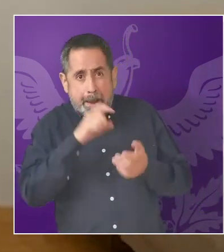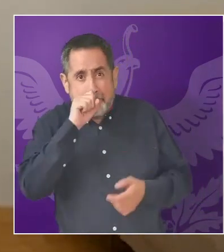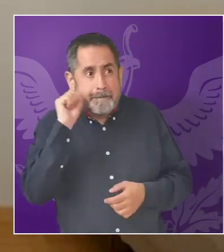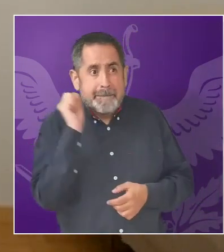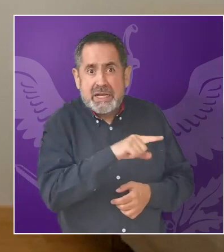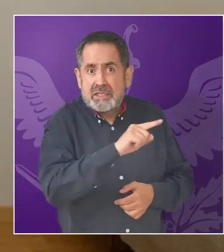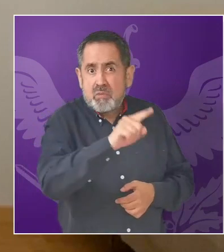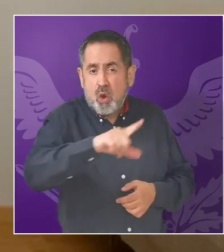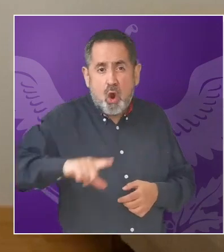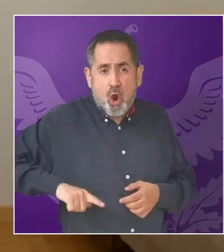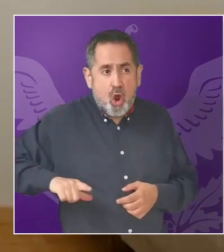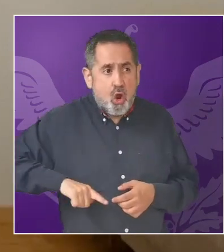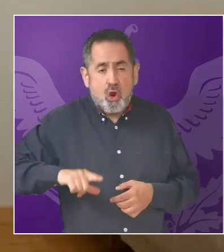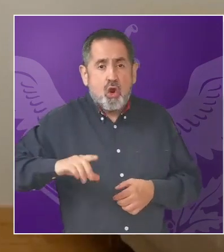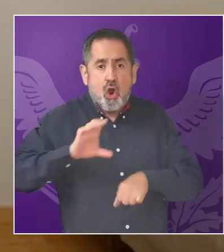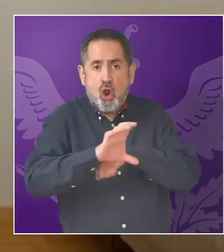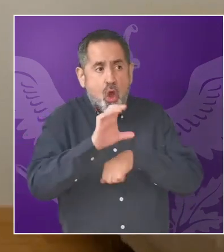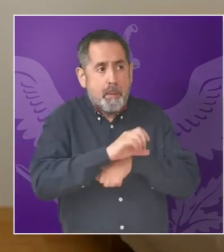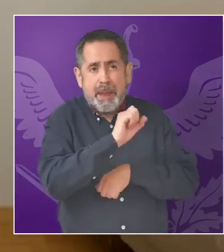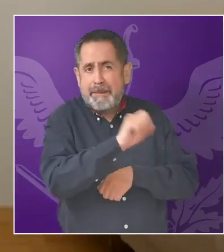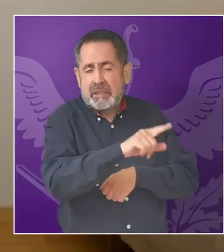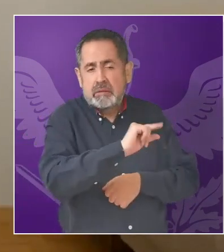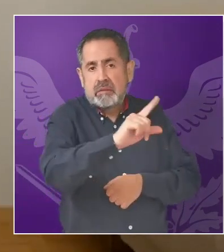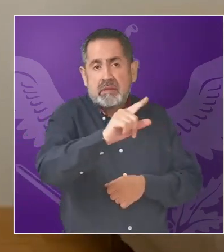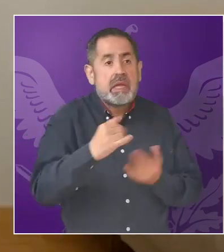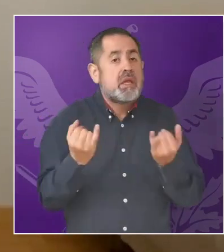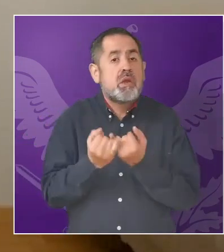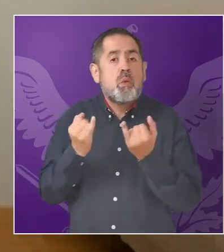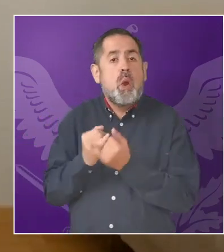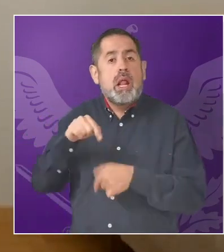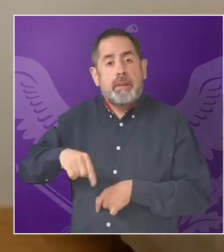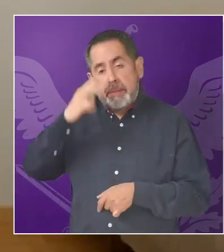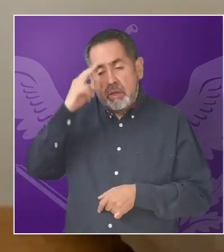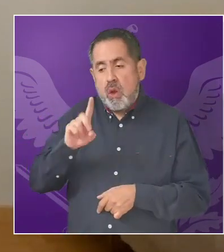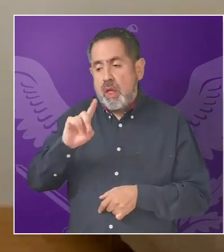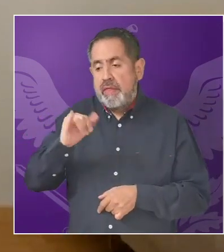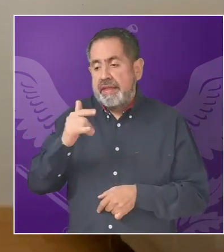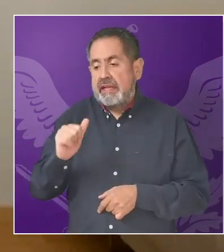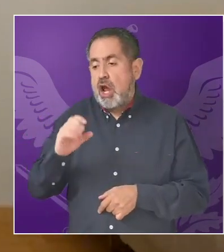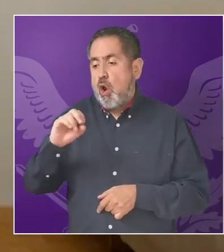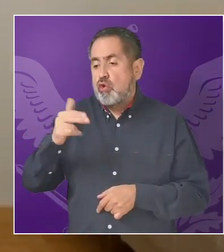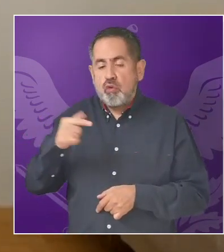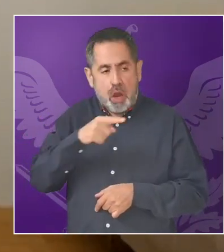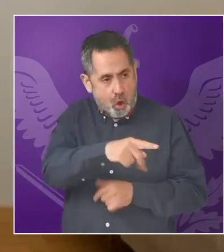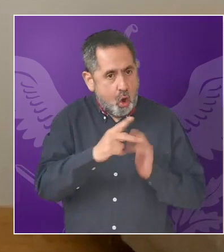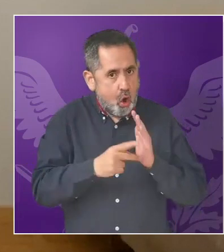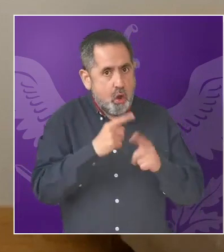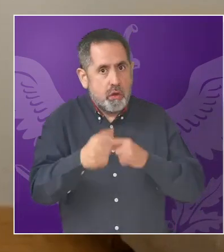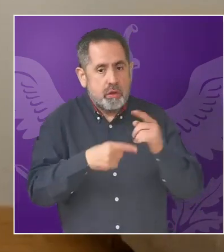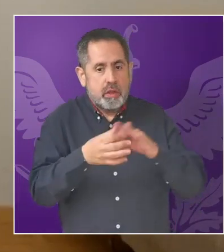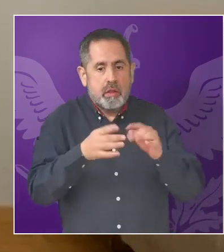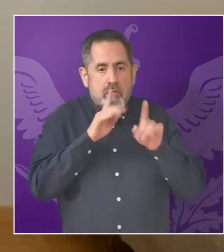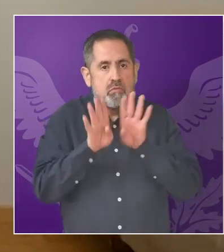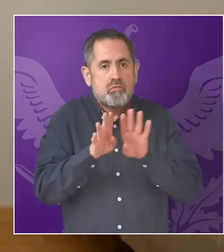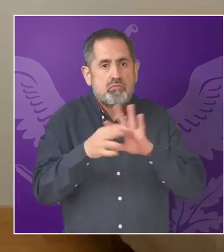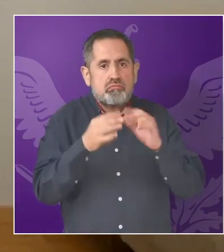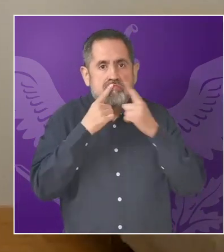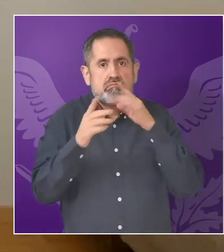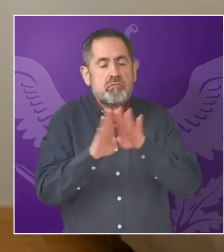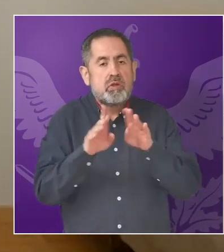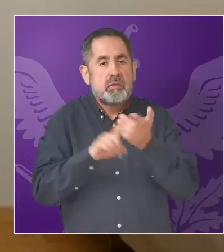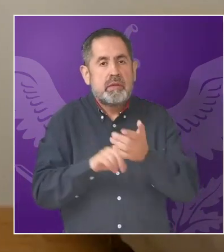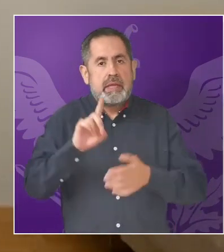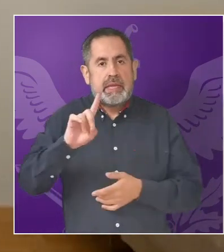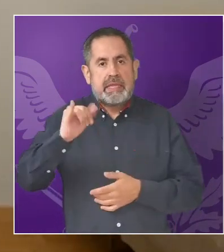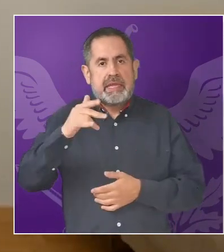de autoridades del Estado colombiano. En el caso de Digna Ochoa, la reapertura de la investigación por asesinato